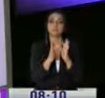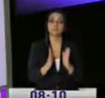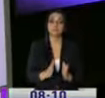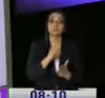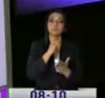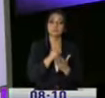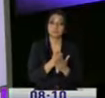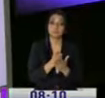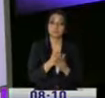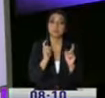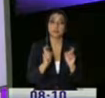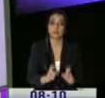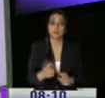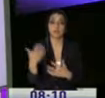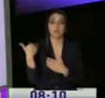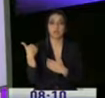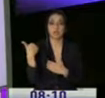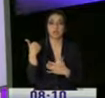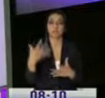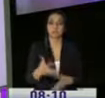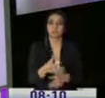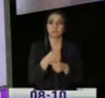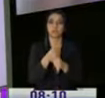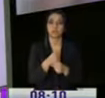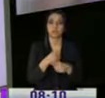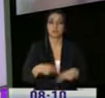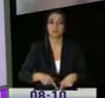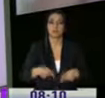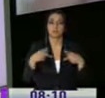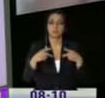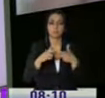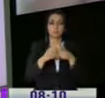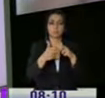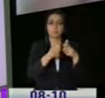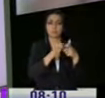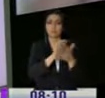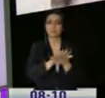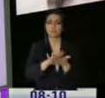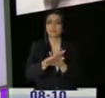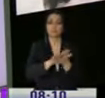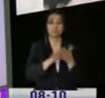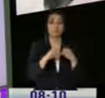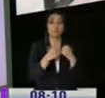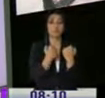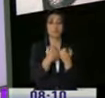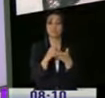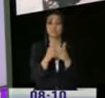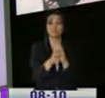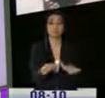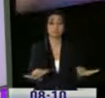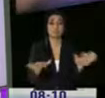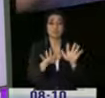ahí tienen que garantizar las autoridades la no violencia y una sociedad violenta. Nos hemos convertido en sociedad violenta,